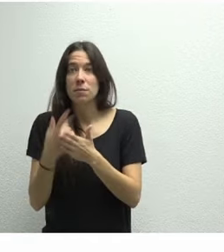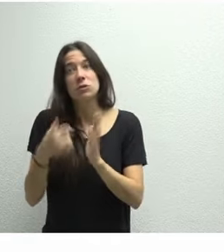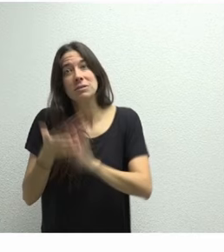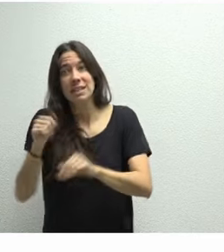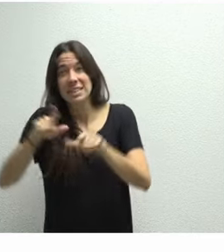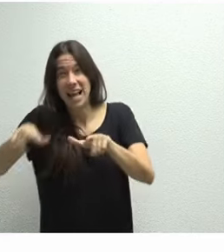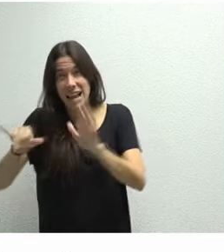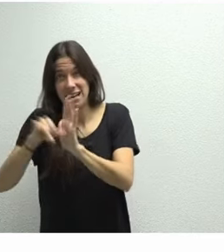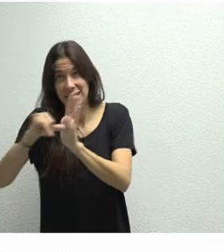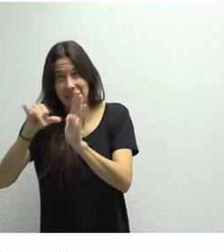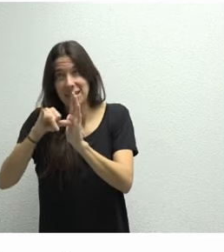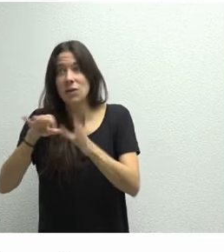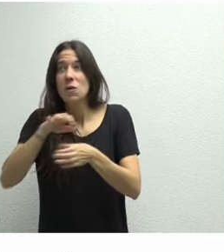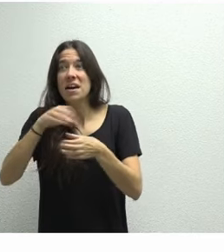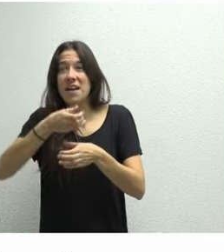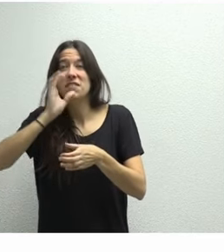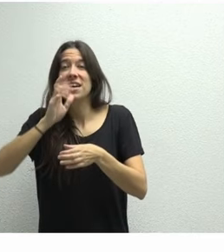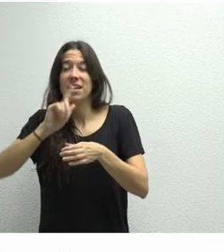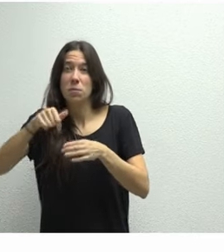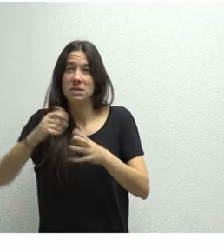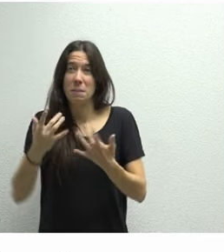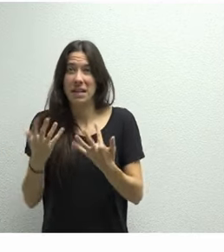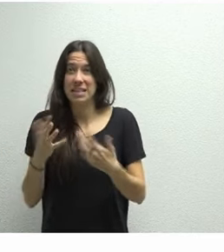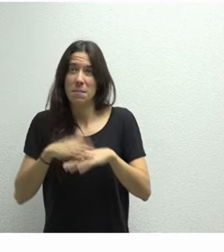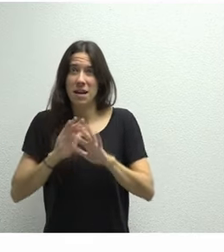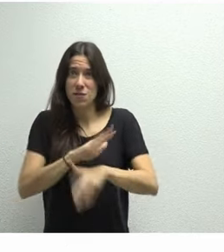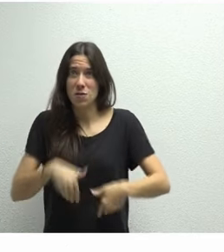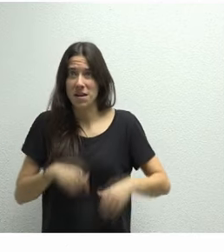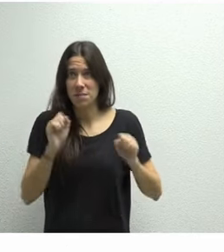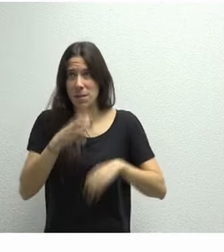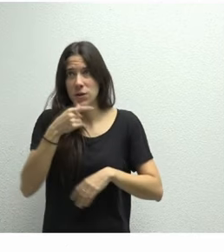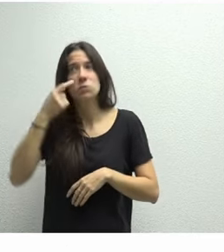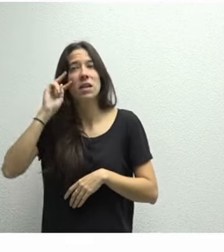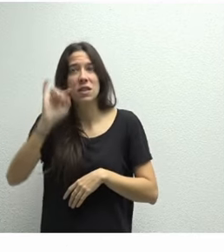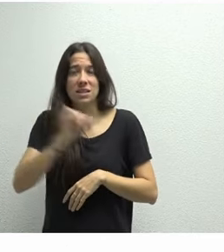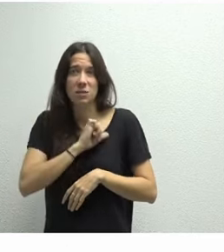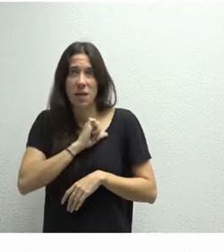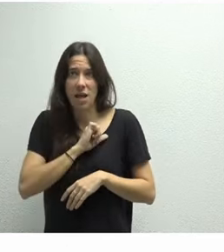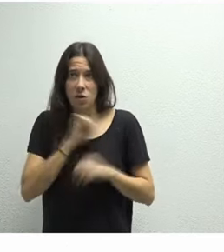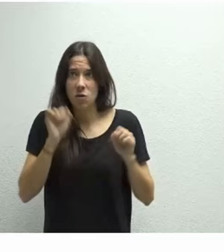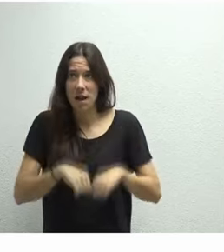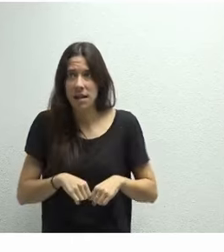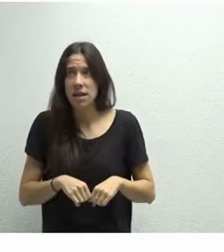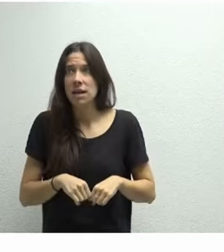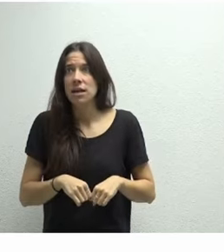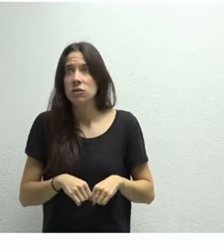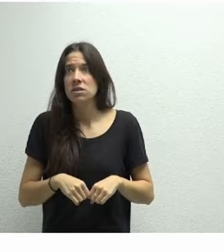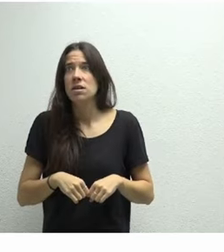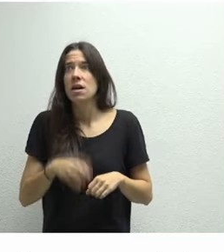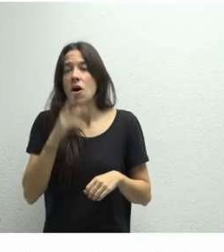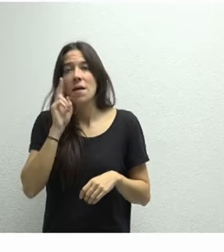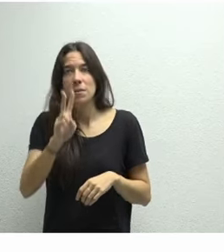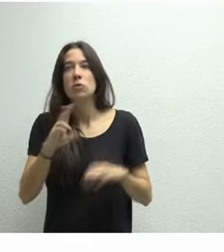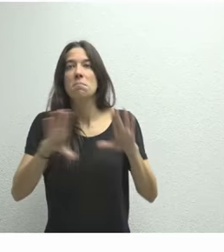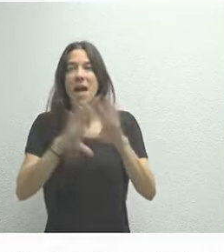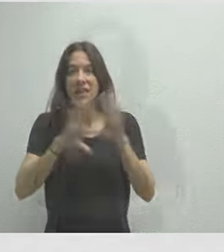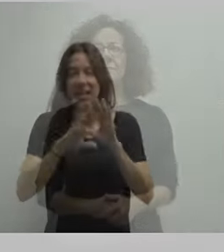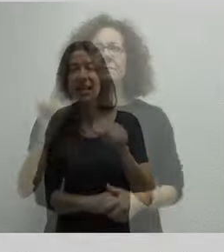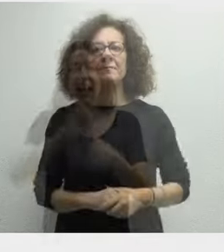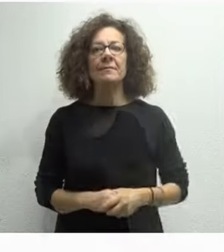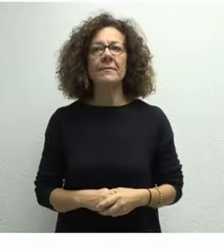cafelito y os vamos a meter prisa para volver porque tenemos las experiencias esperando vale vemos a continuación Madrid a Rioja y Castilla la